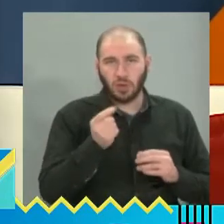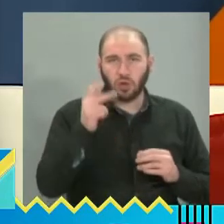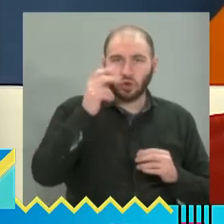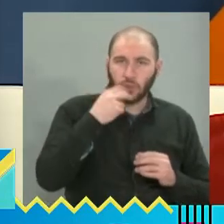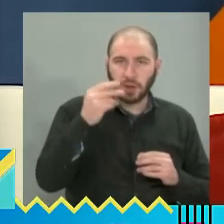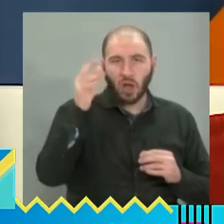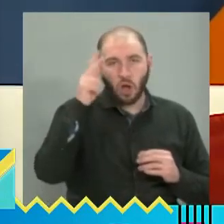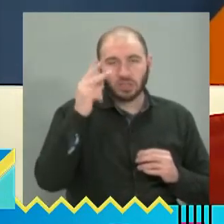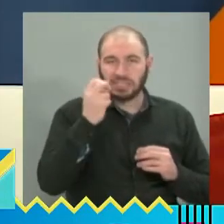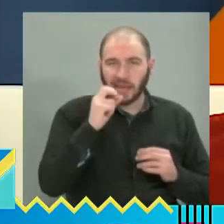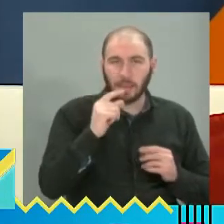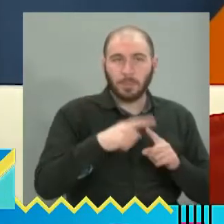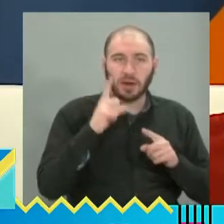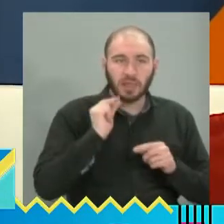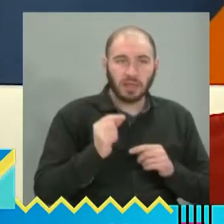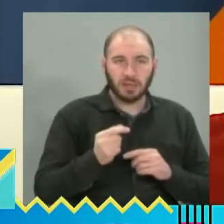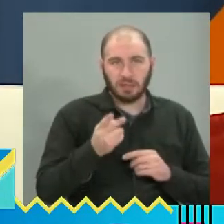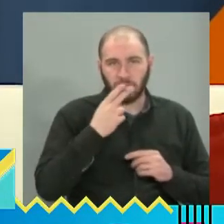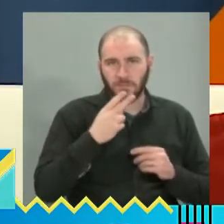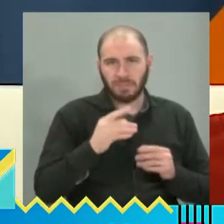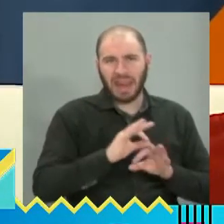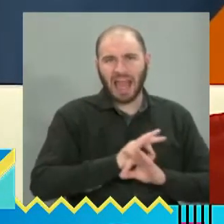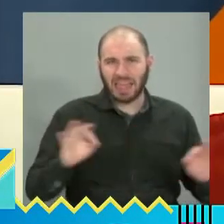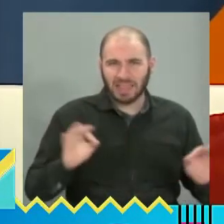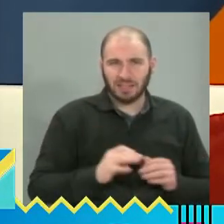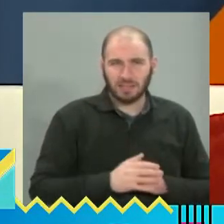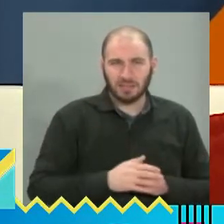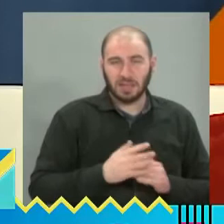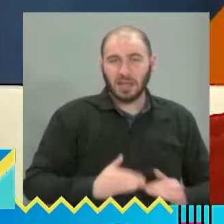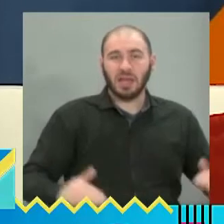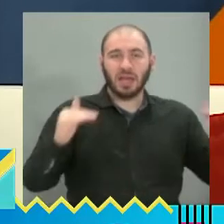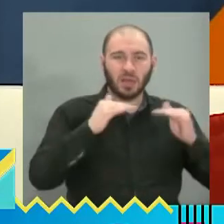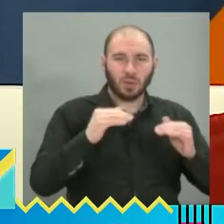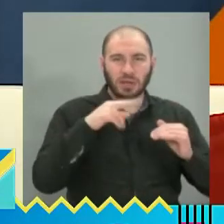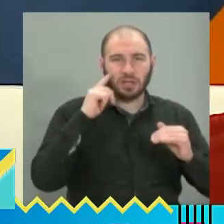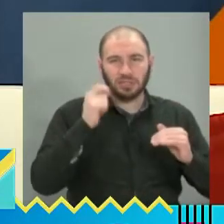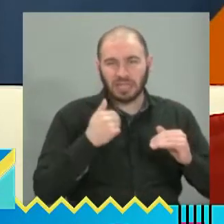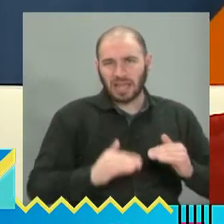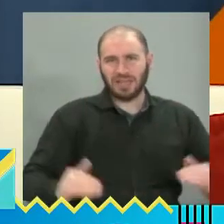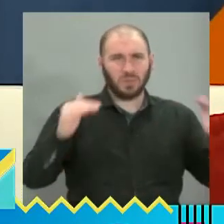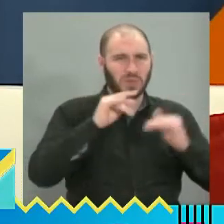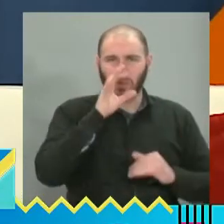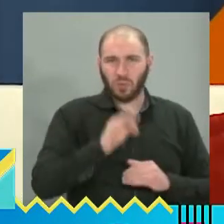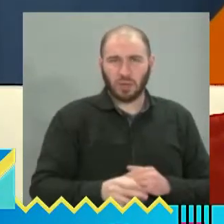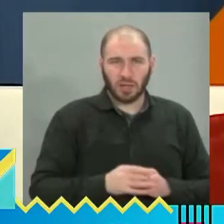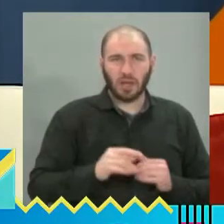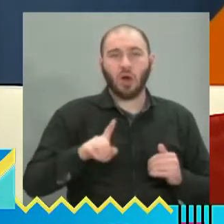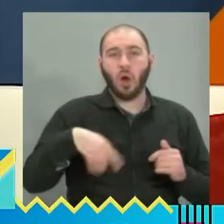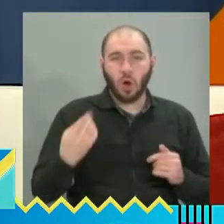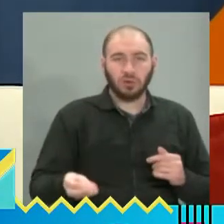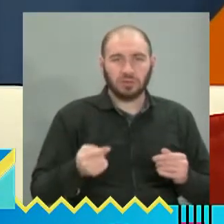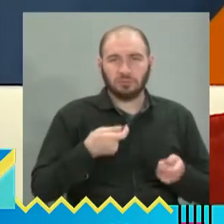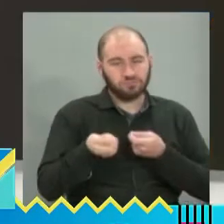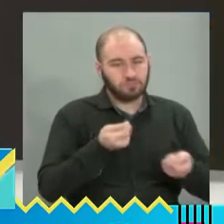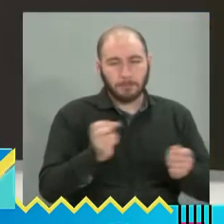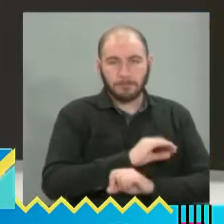8 chicles por día. 8 chicles por día no deja fumar absolutamente nadie y nunca iguala los niveles de nicotina en sangre de la persona. Otra cosa que está mal